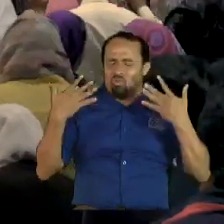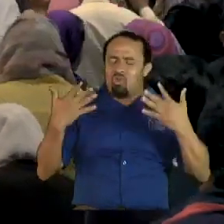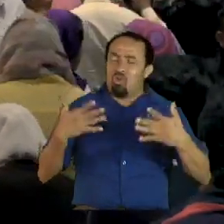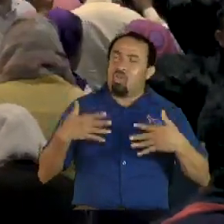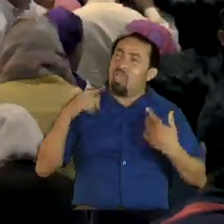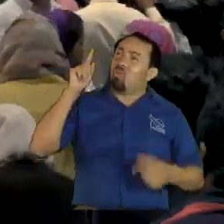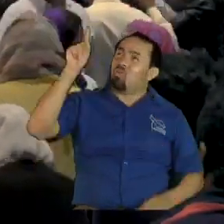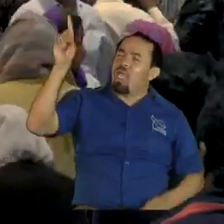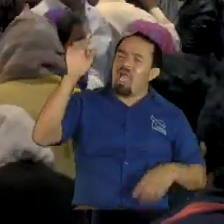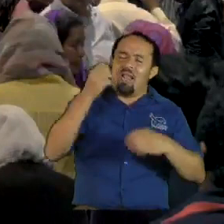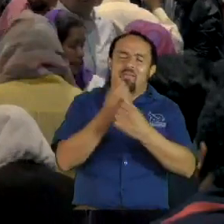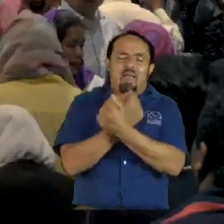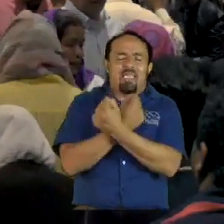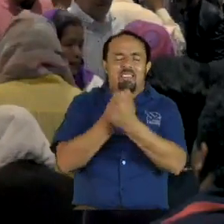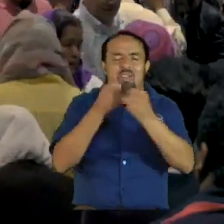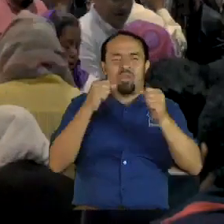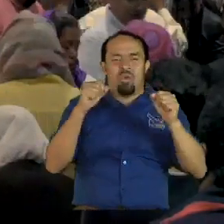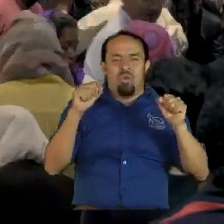El gozo de tu